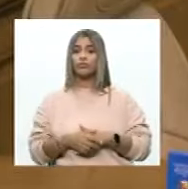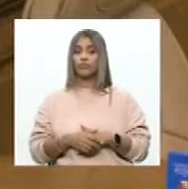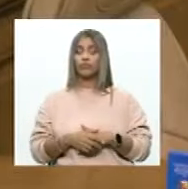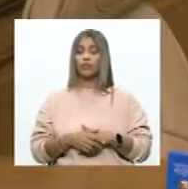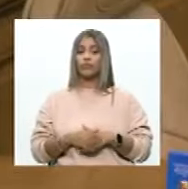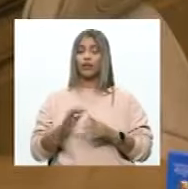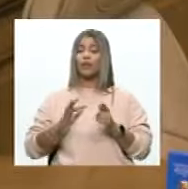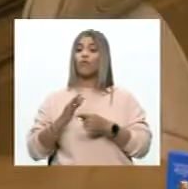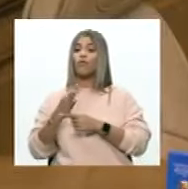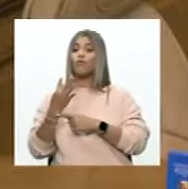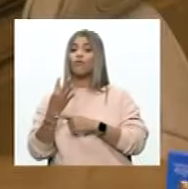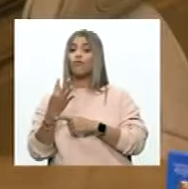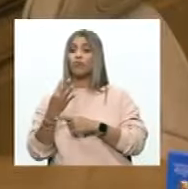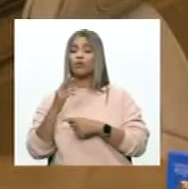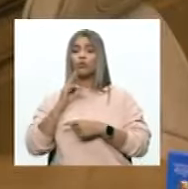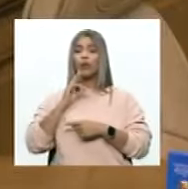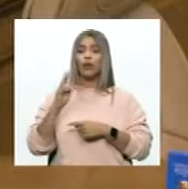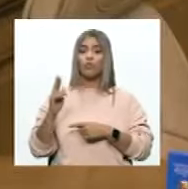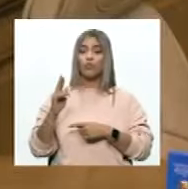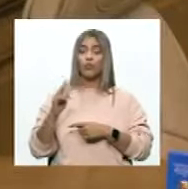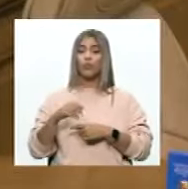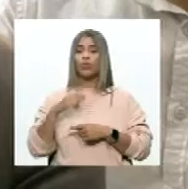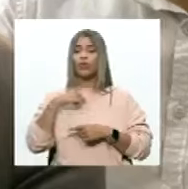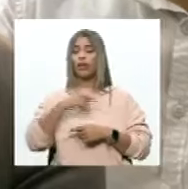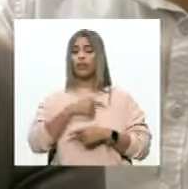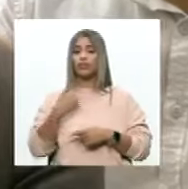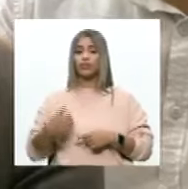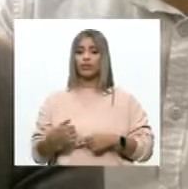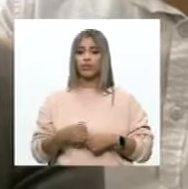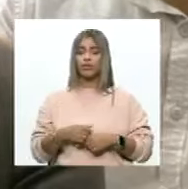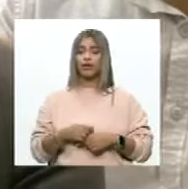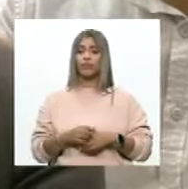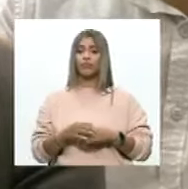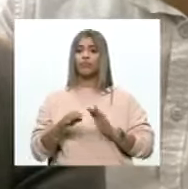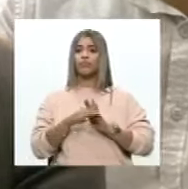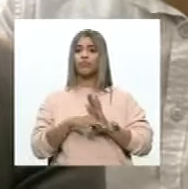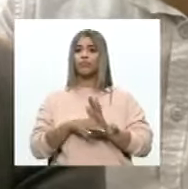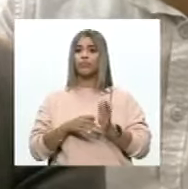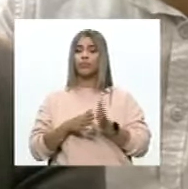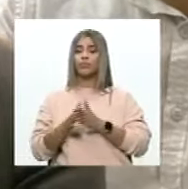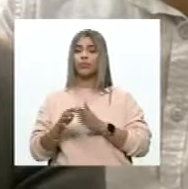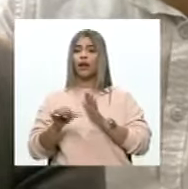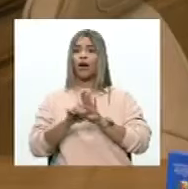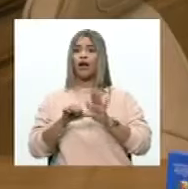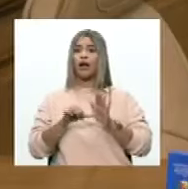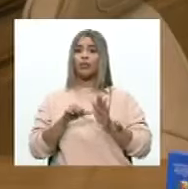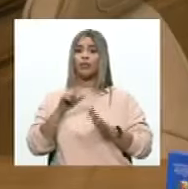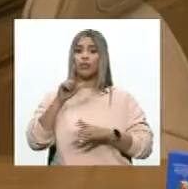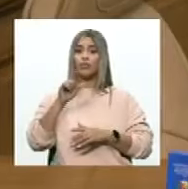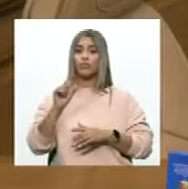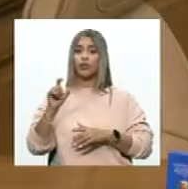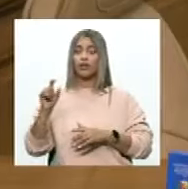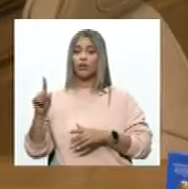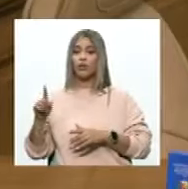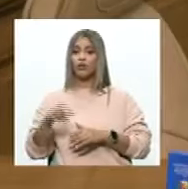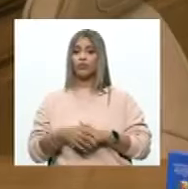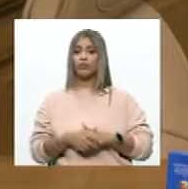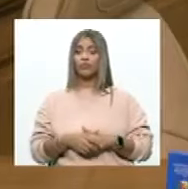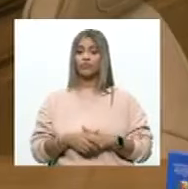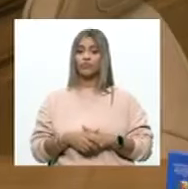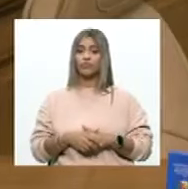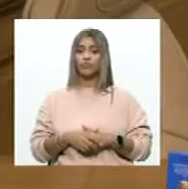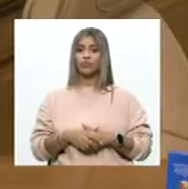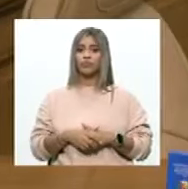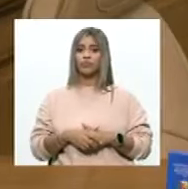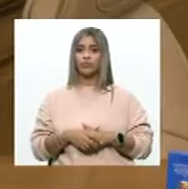la Fundación de la República Popular China, de conformidad con lo previsto en el artículo 111 del Reglamento Interior y